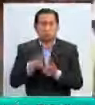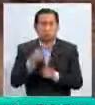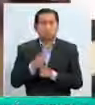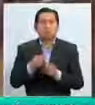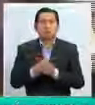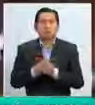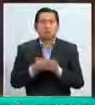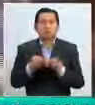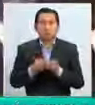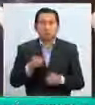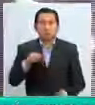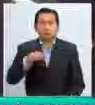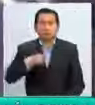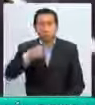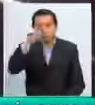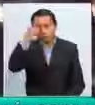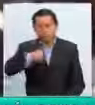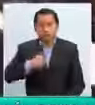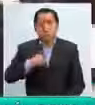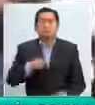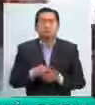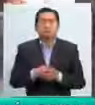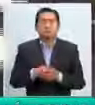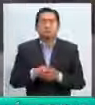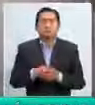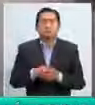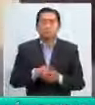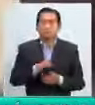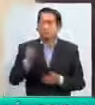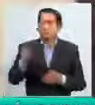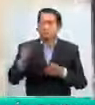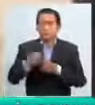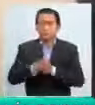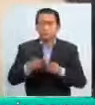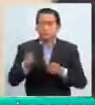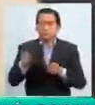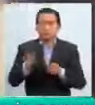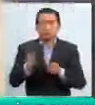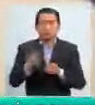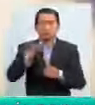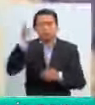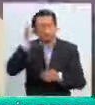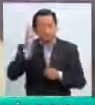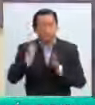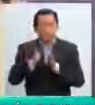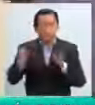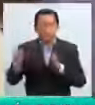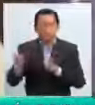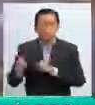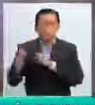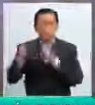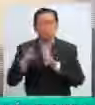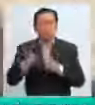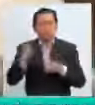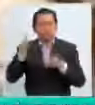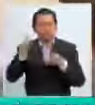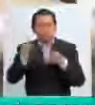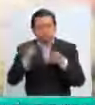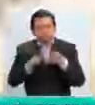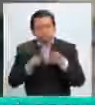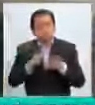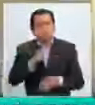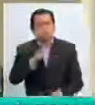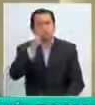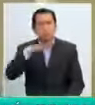y mi persona, desde la sede de la Fiscalía General, va a llevar adelante el cuestionario correspondiente